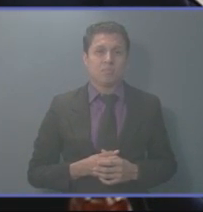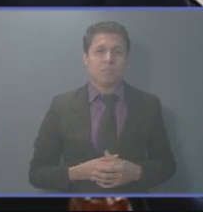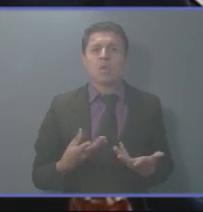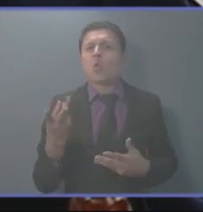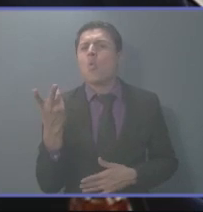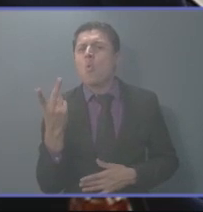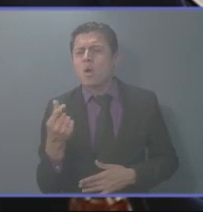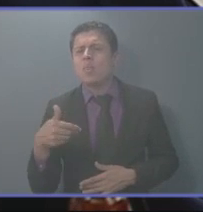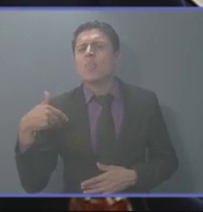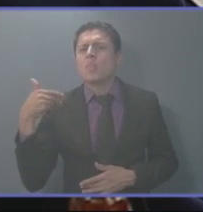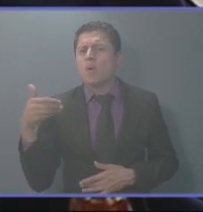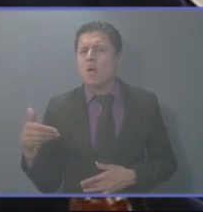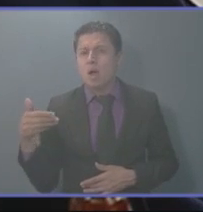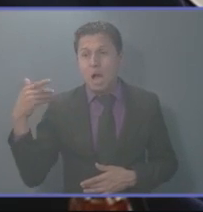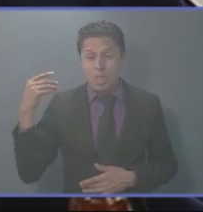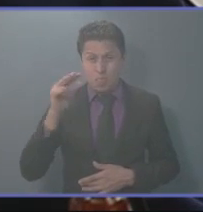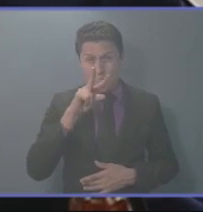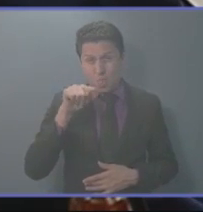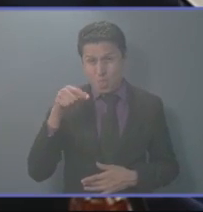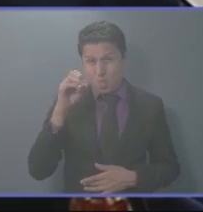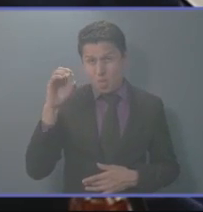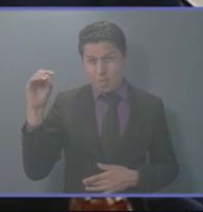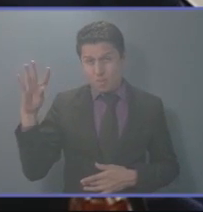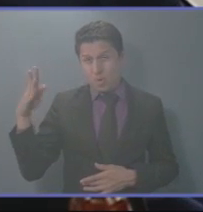¿Cuántos años han pasado desde el 2004?